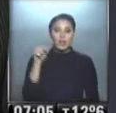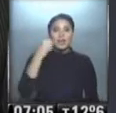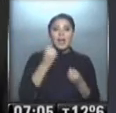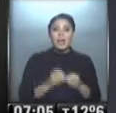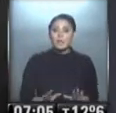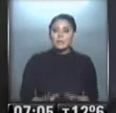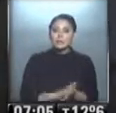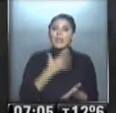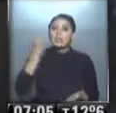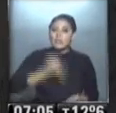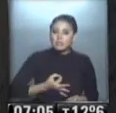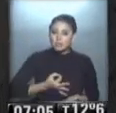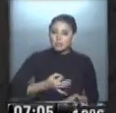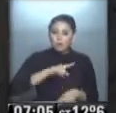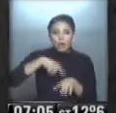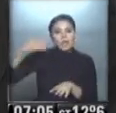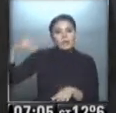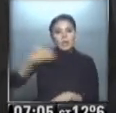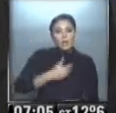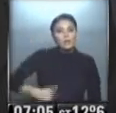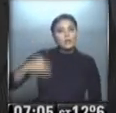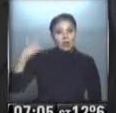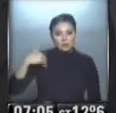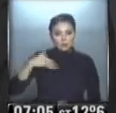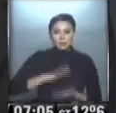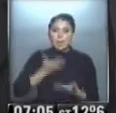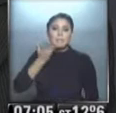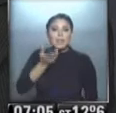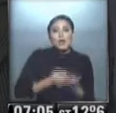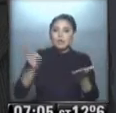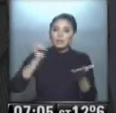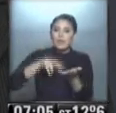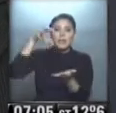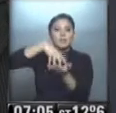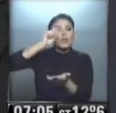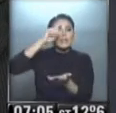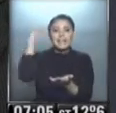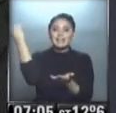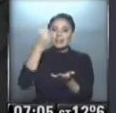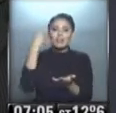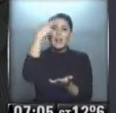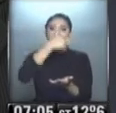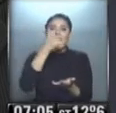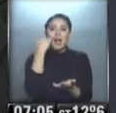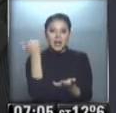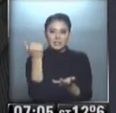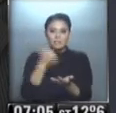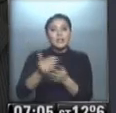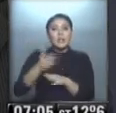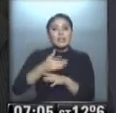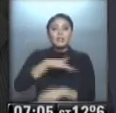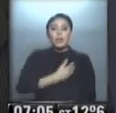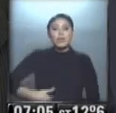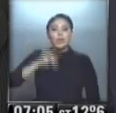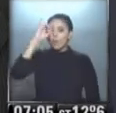Comenzamos hablando de la decisión que tomó en las últimas horas el gobierno nacional de recurrir nuevamente a la Corte Internacional de La Haya tras la decisión del gobierno de Uruguay